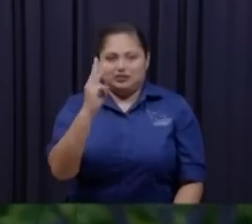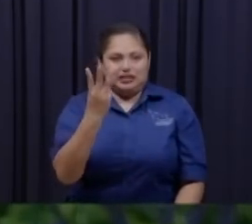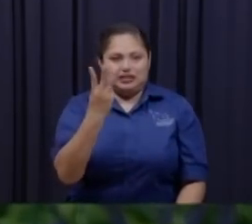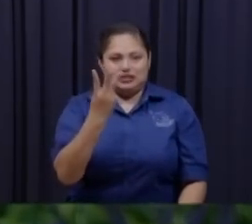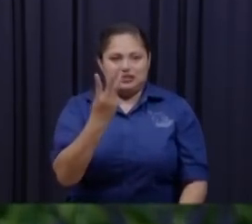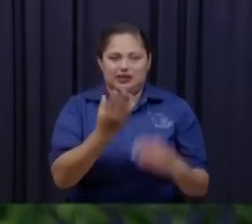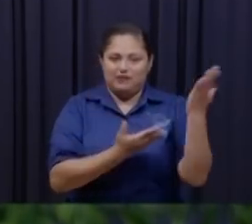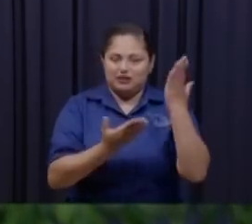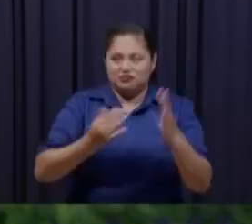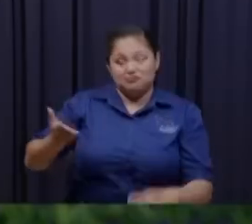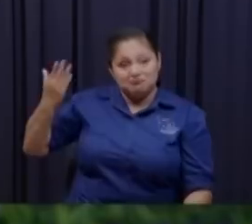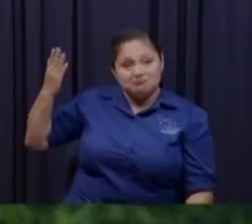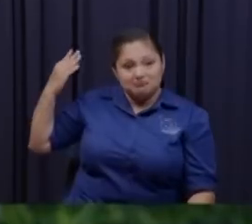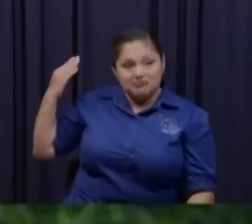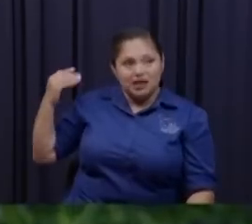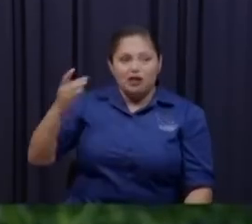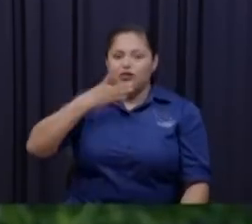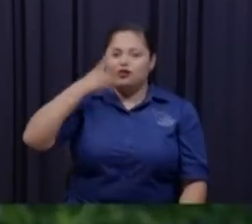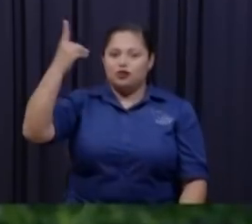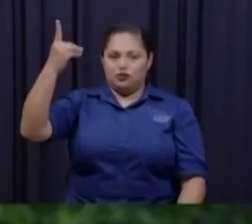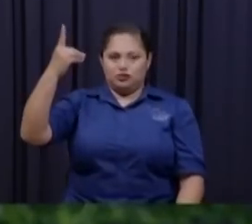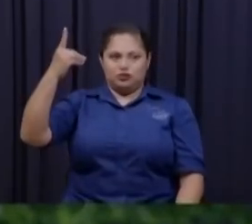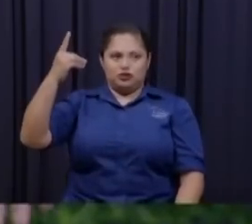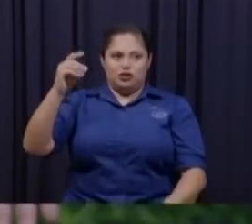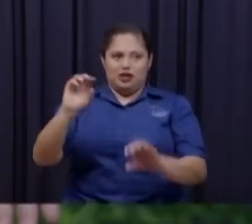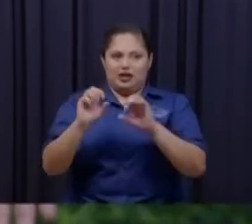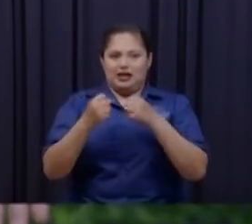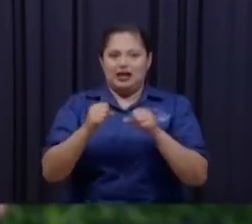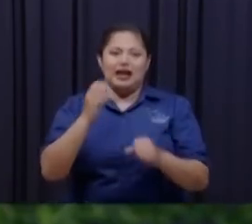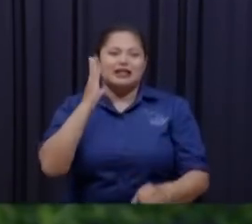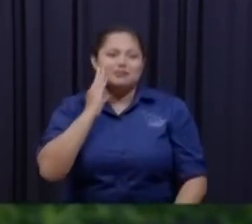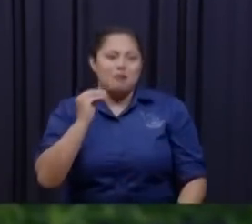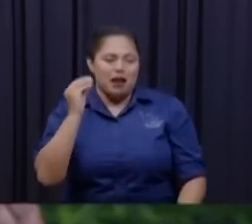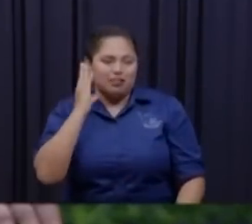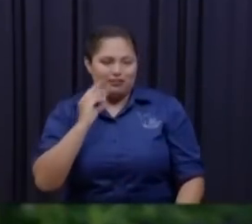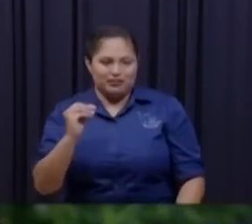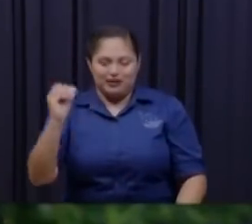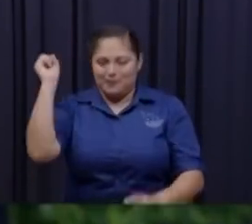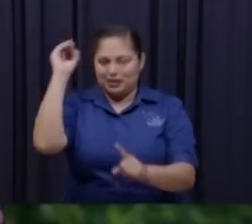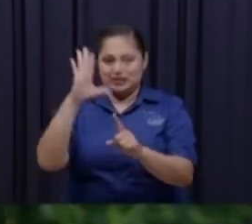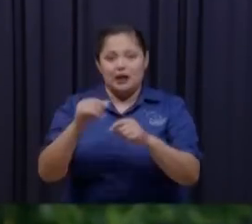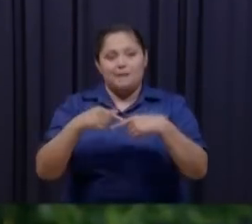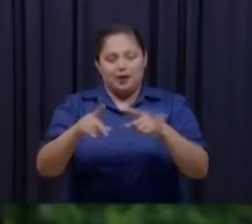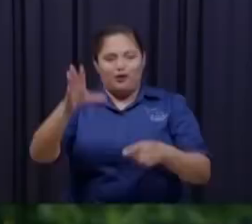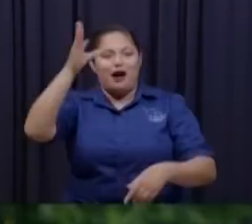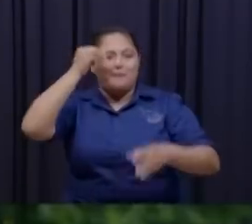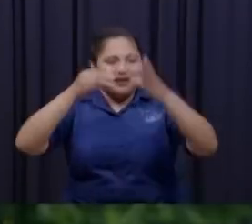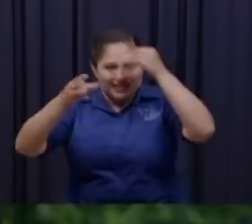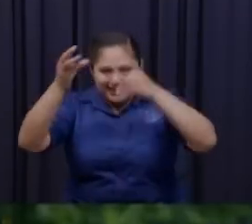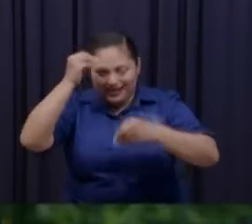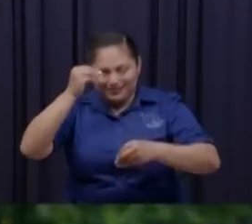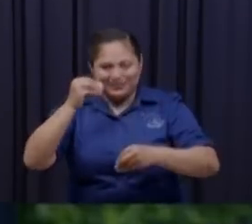que acaban de pasar Dios nos hubiera hecho expertos en bendecir? Pero por lo menos nos aprendimos el ABC.